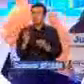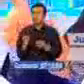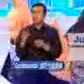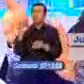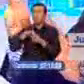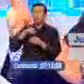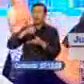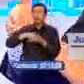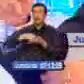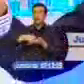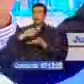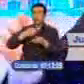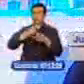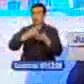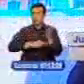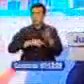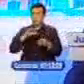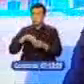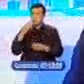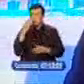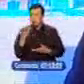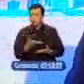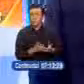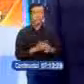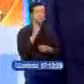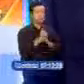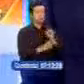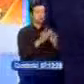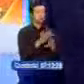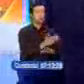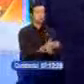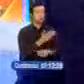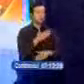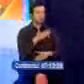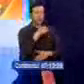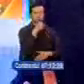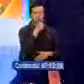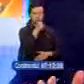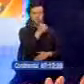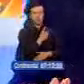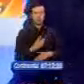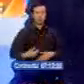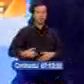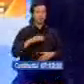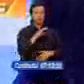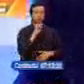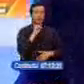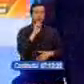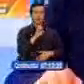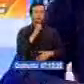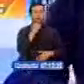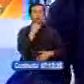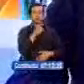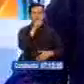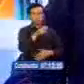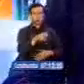esté firmado en el padrón como que haya votado. El año pasado tuve la oportunidad de hacerle una entrevista, señor presidente del CNE, en el que usted